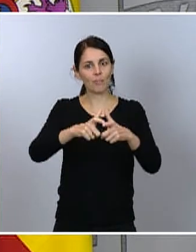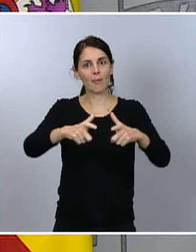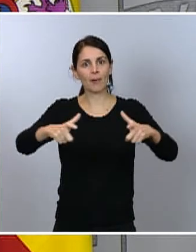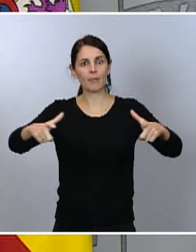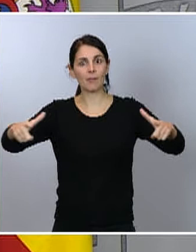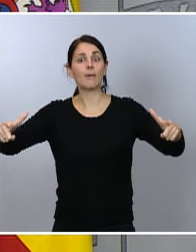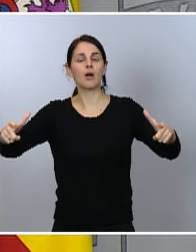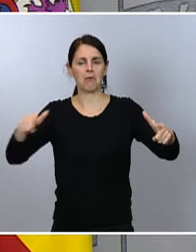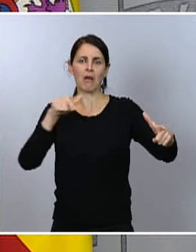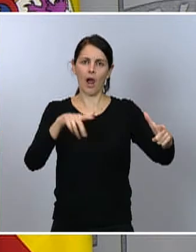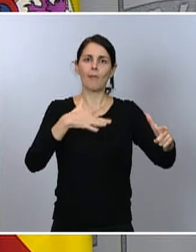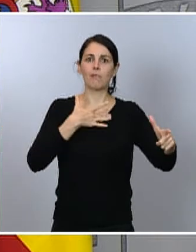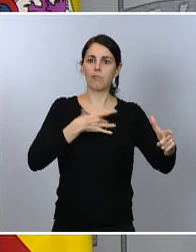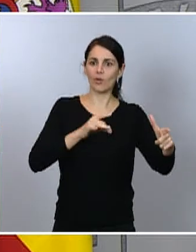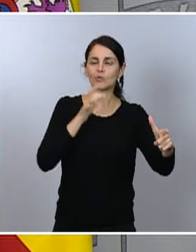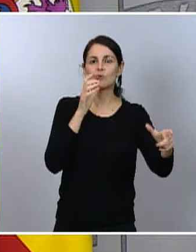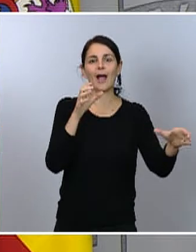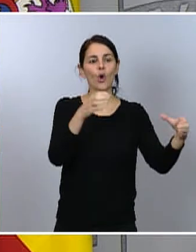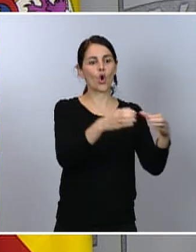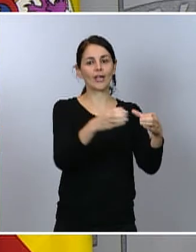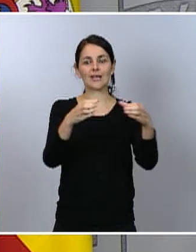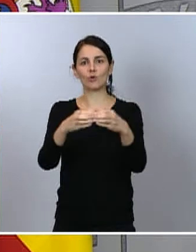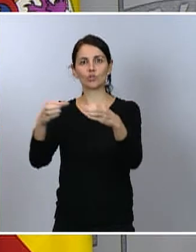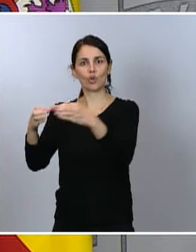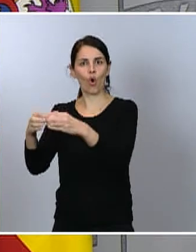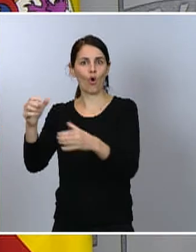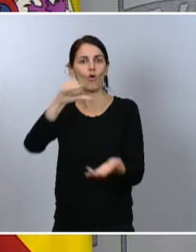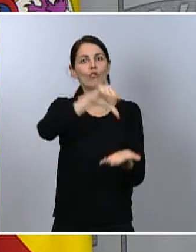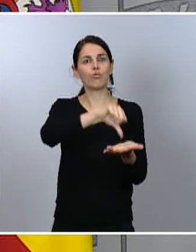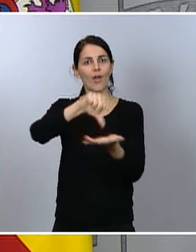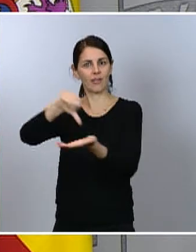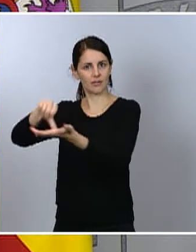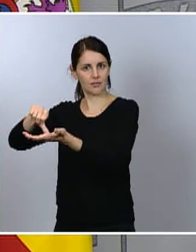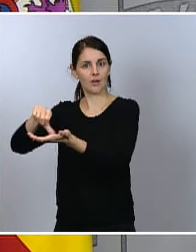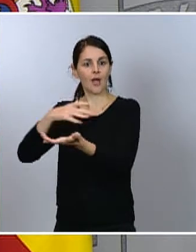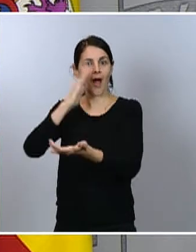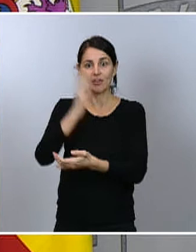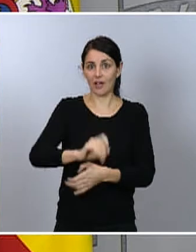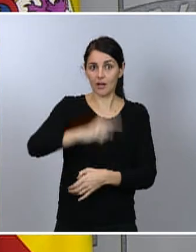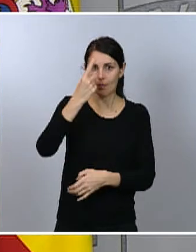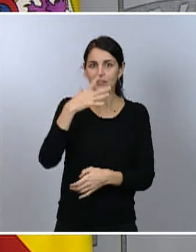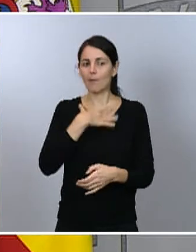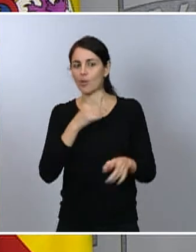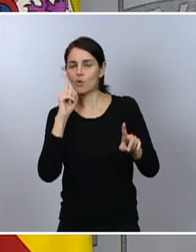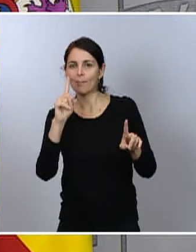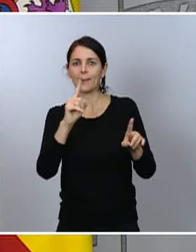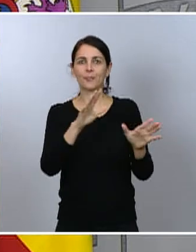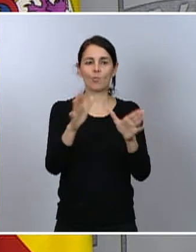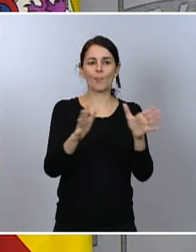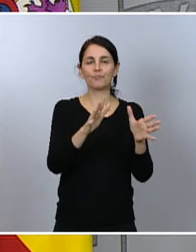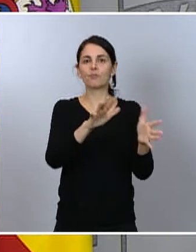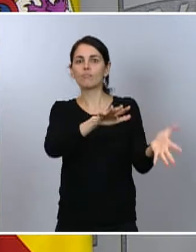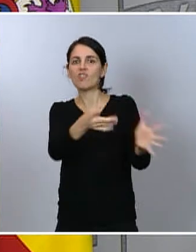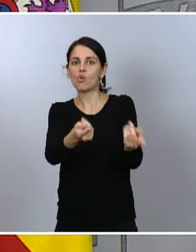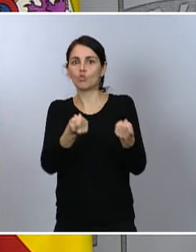determinadas barreras en colectivos o en ciudades que hayan estado más afectadas. Pero no se impide la circulación del virus,